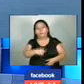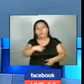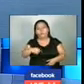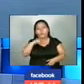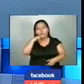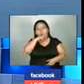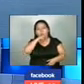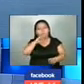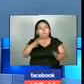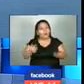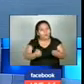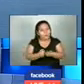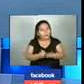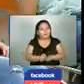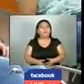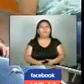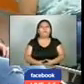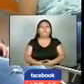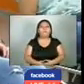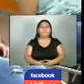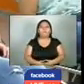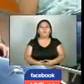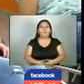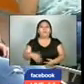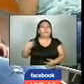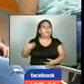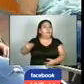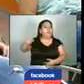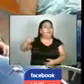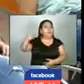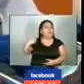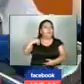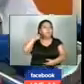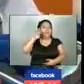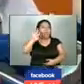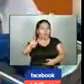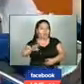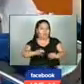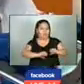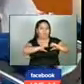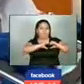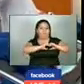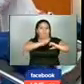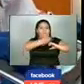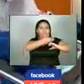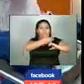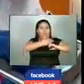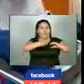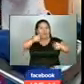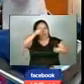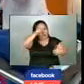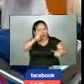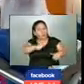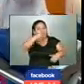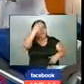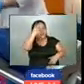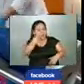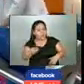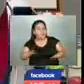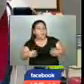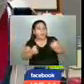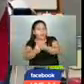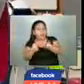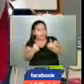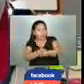salvando vidas. Durante cuatro años consecutivos, la Fundación Teletón organiza jornadas en apoyo al Banco de